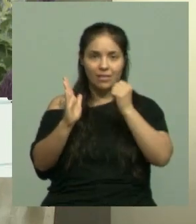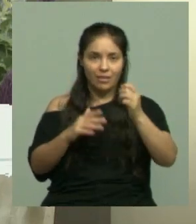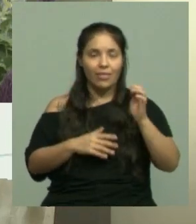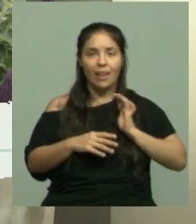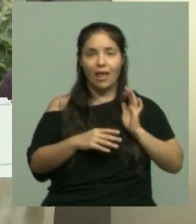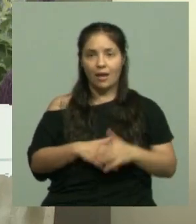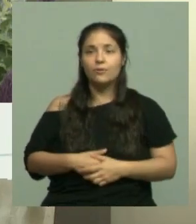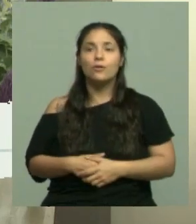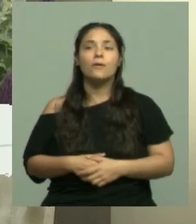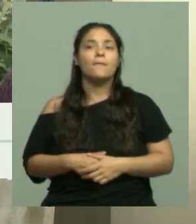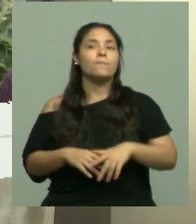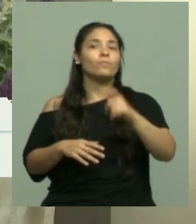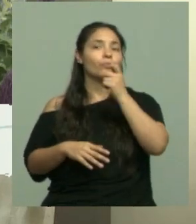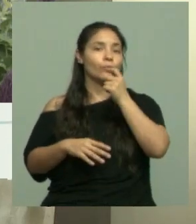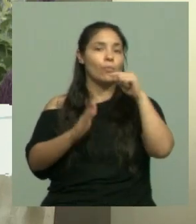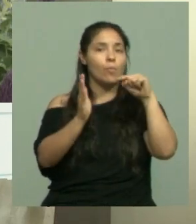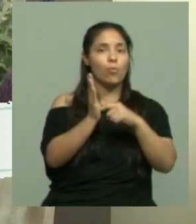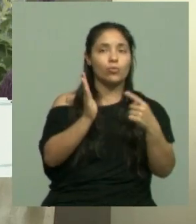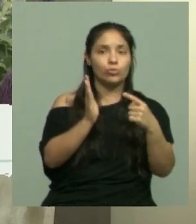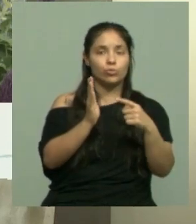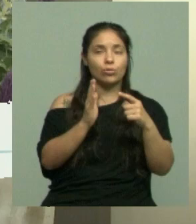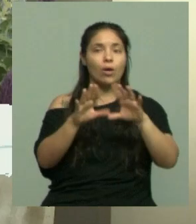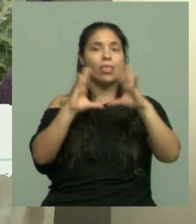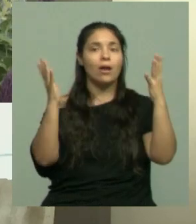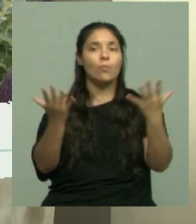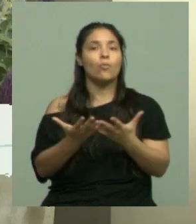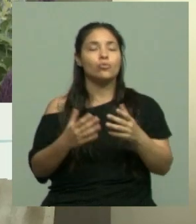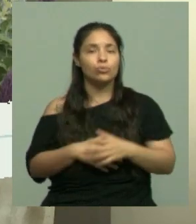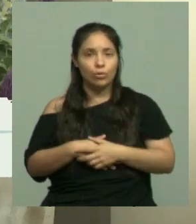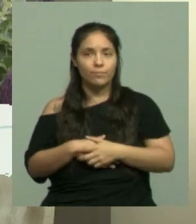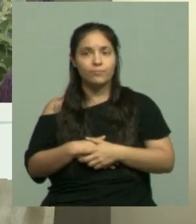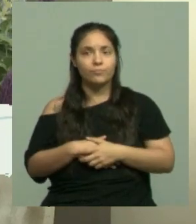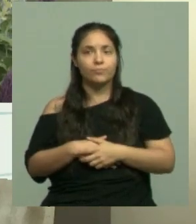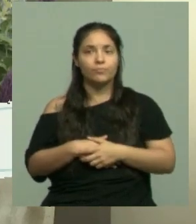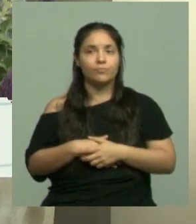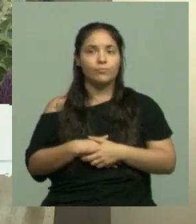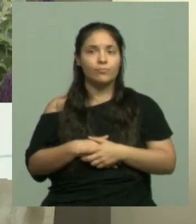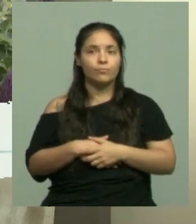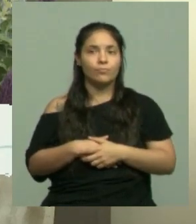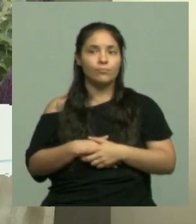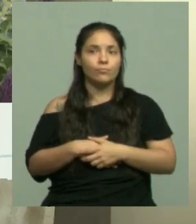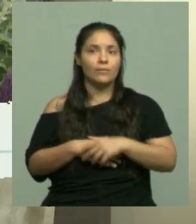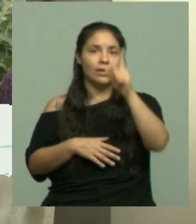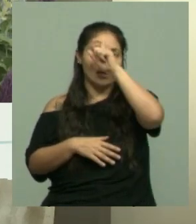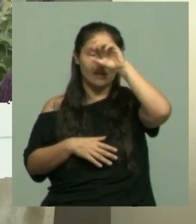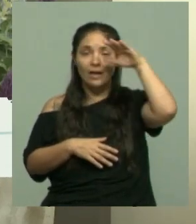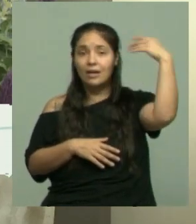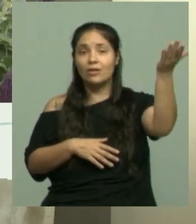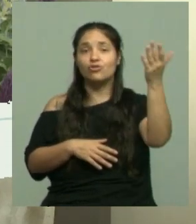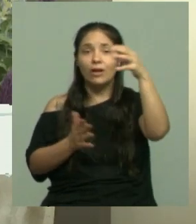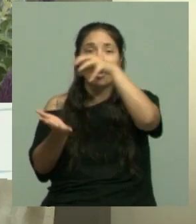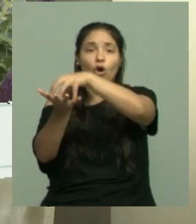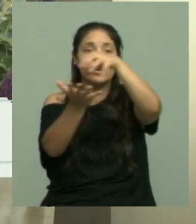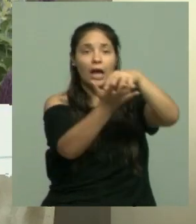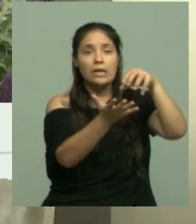en materia de, digamos, lo que sucede en el mundo, hablaba del desconocimiento creciente de los organismos internacionales, algo que también